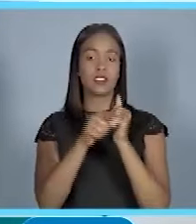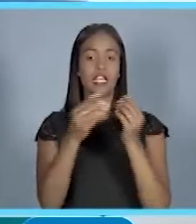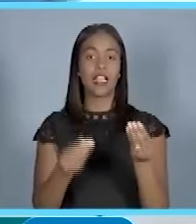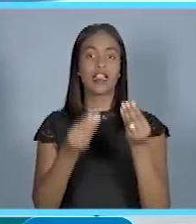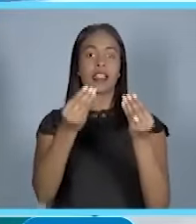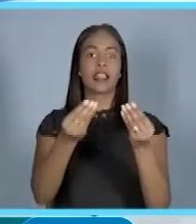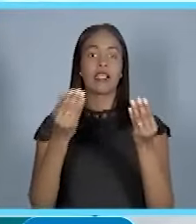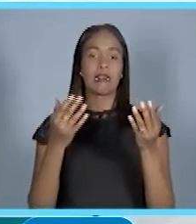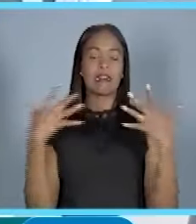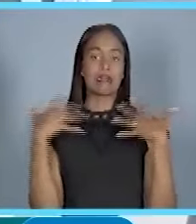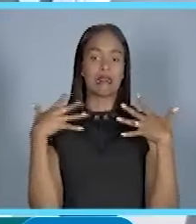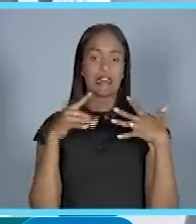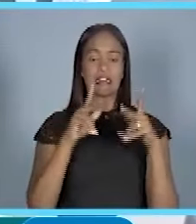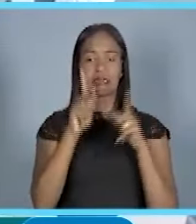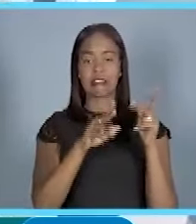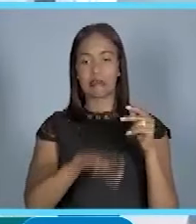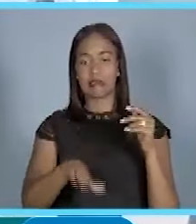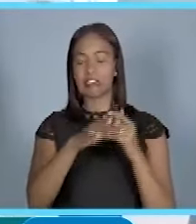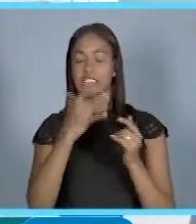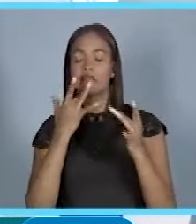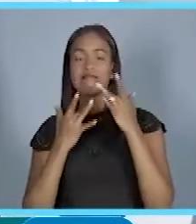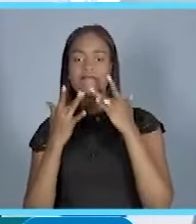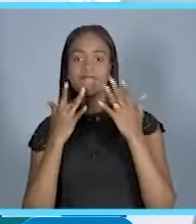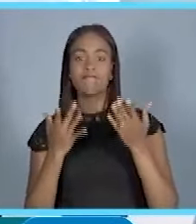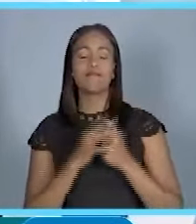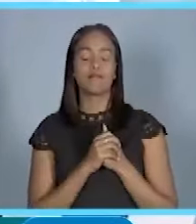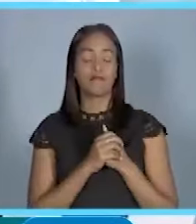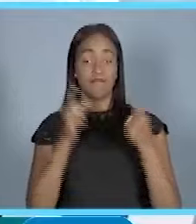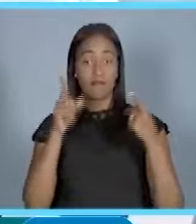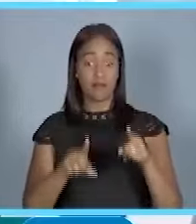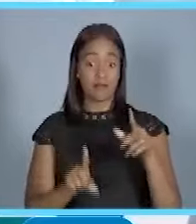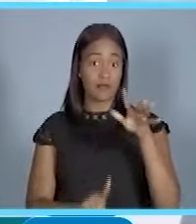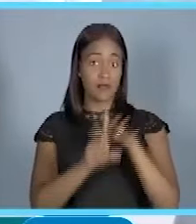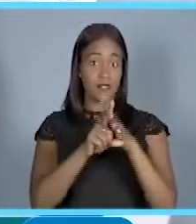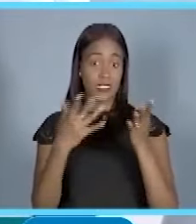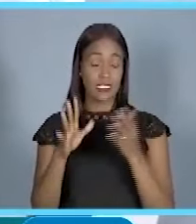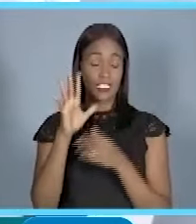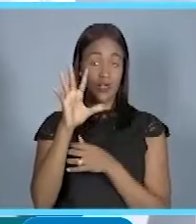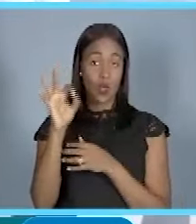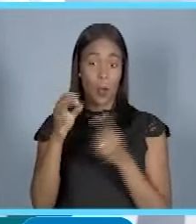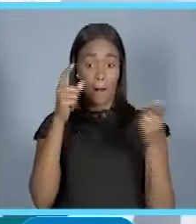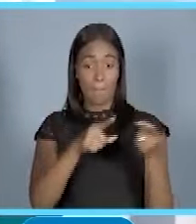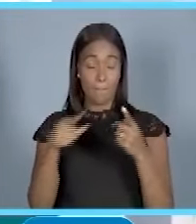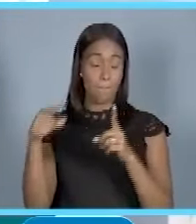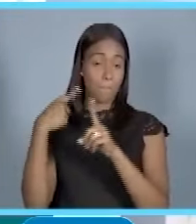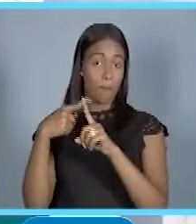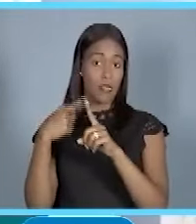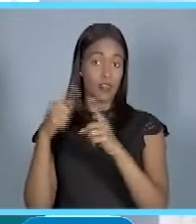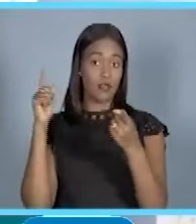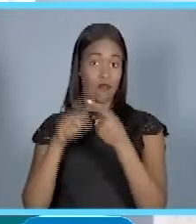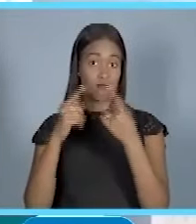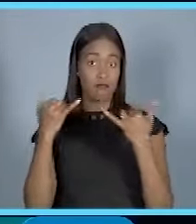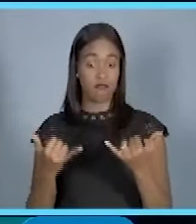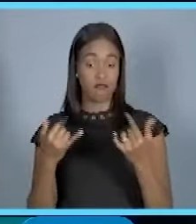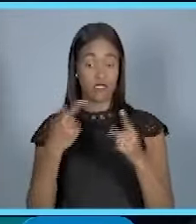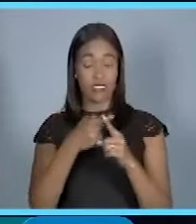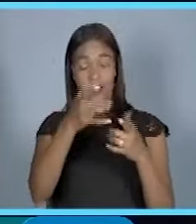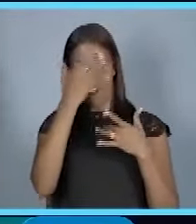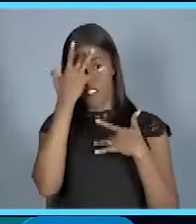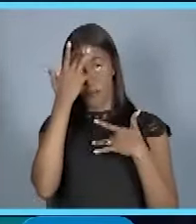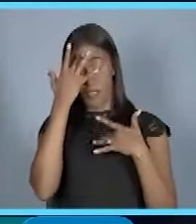el pánico a aquellos sectores vulnerables. Pese a que suman 59 los casos confirmados hasta el momento de la